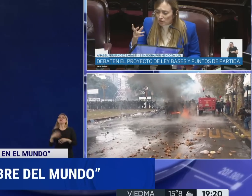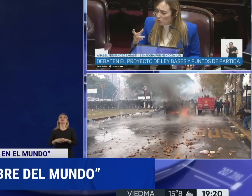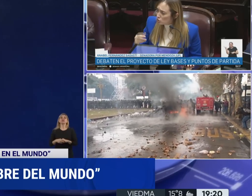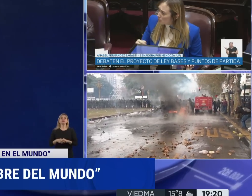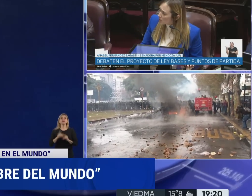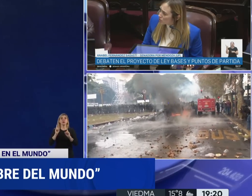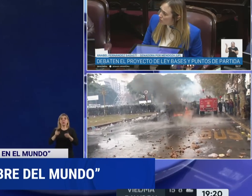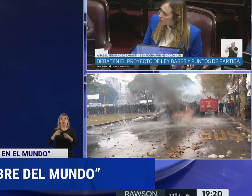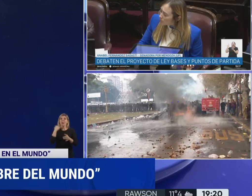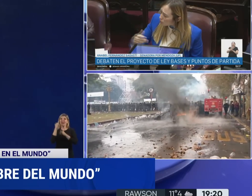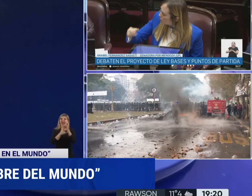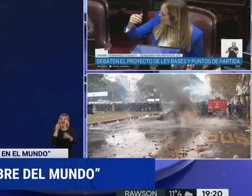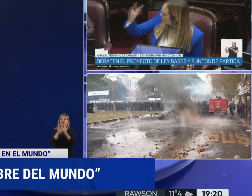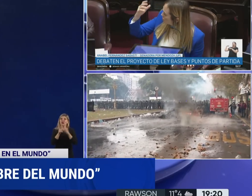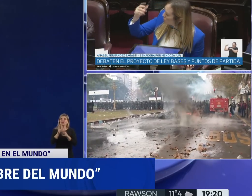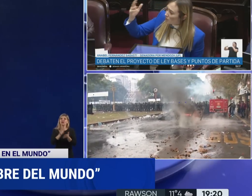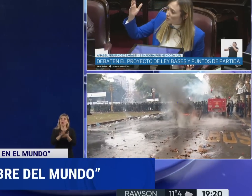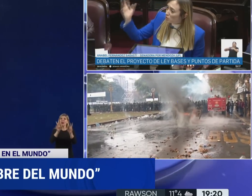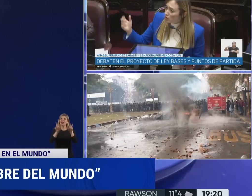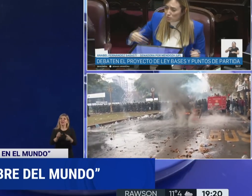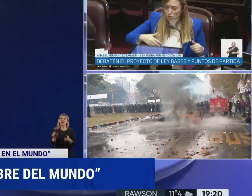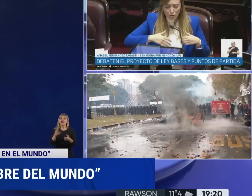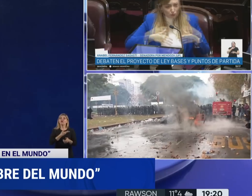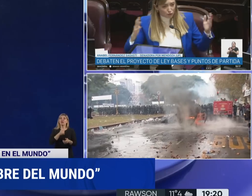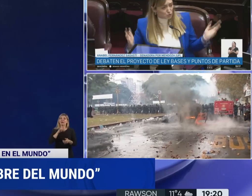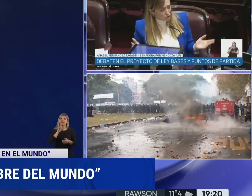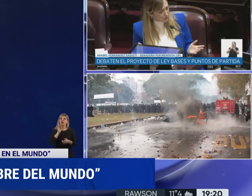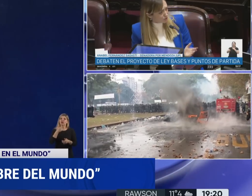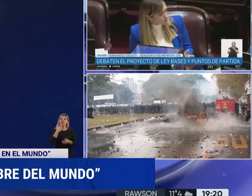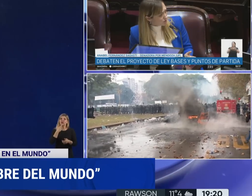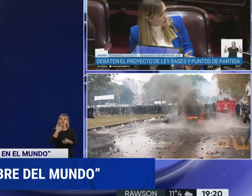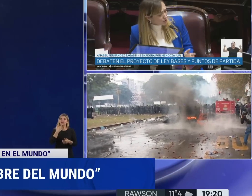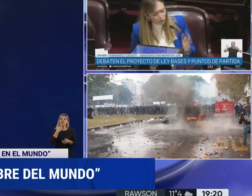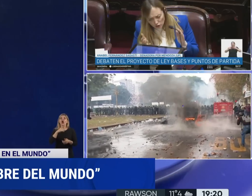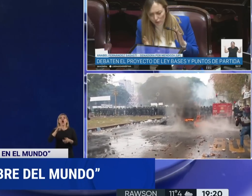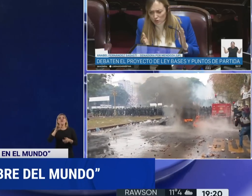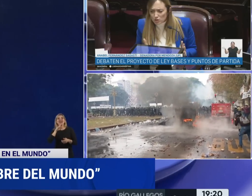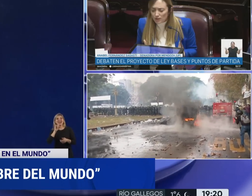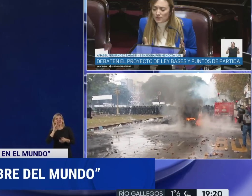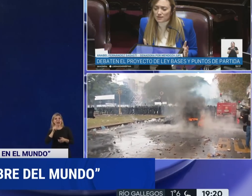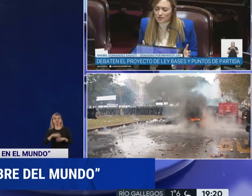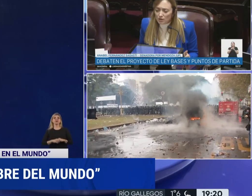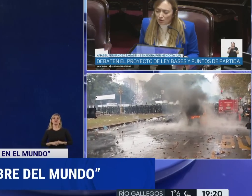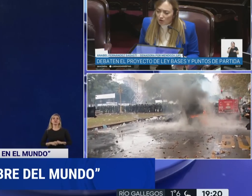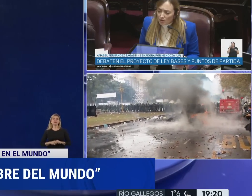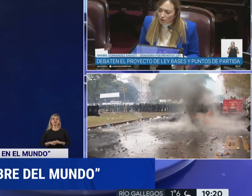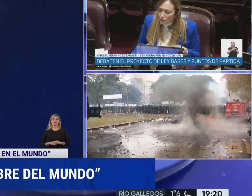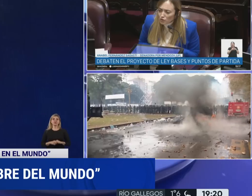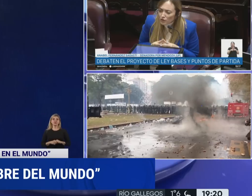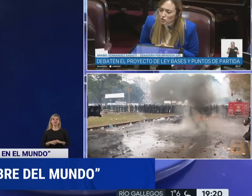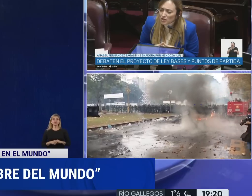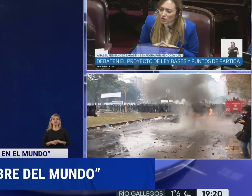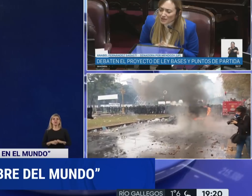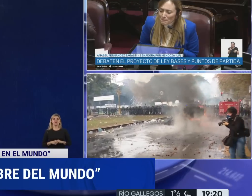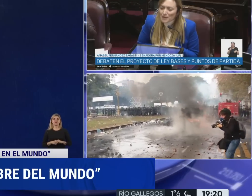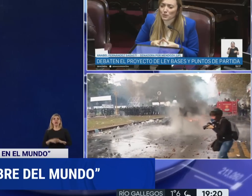estaba explicando sobre los fundamentos de la convergencia. No hay nada que